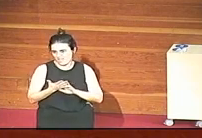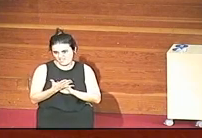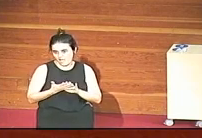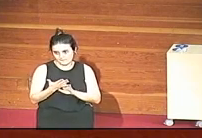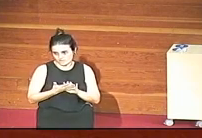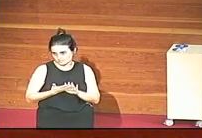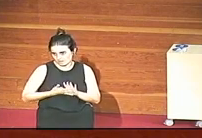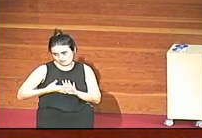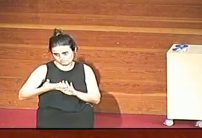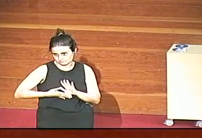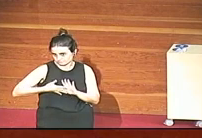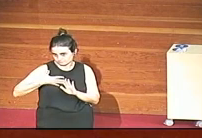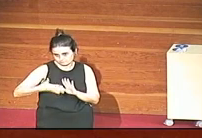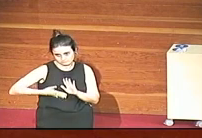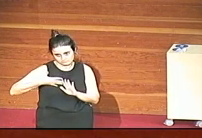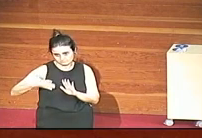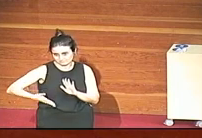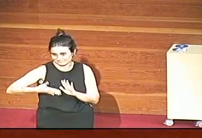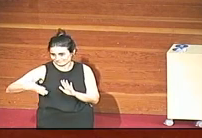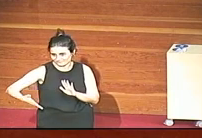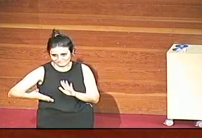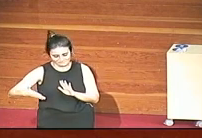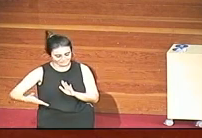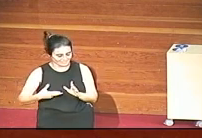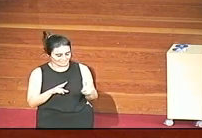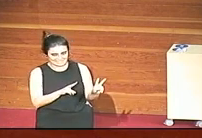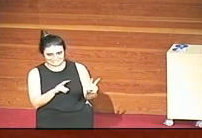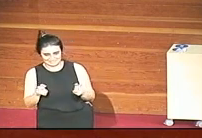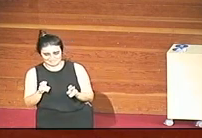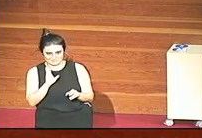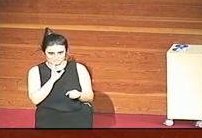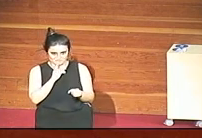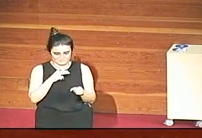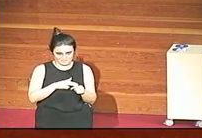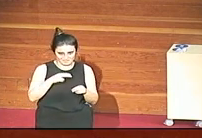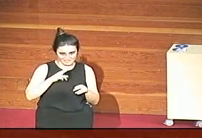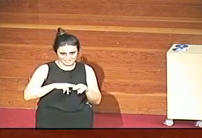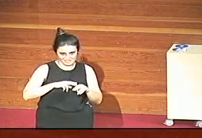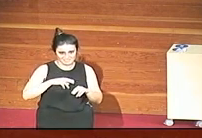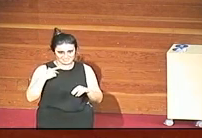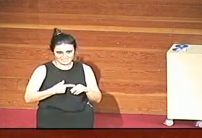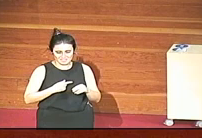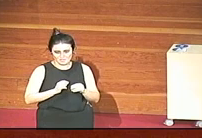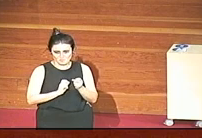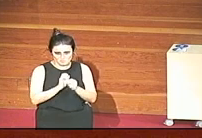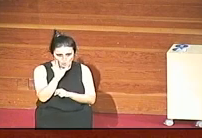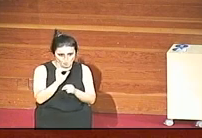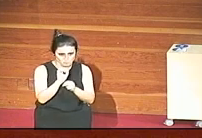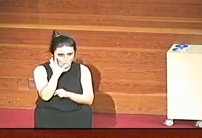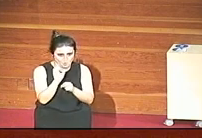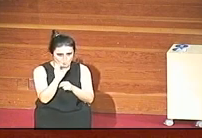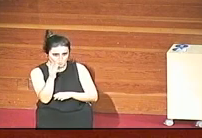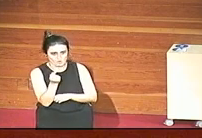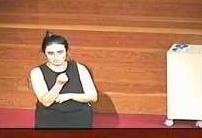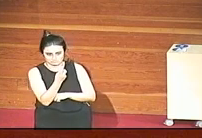sobre todo lo que genera durante varias horas porque bueno es